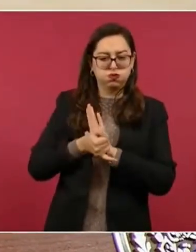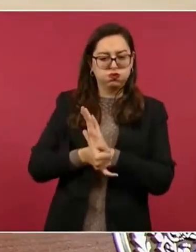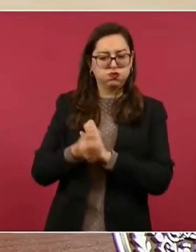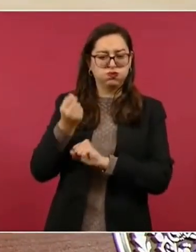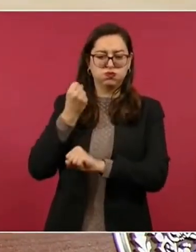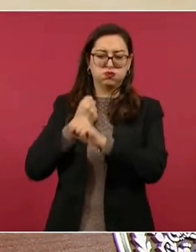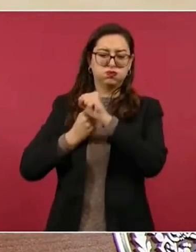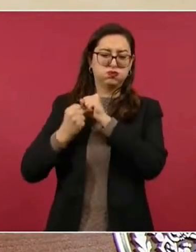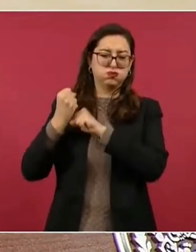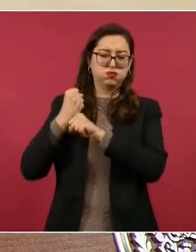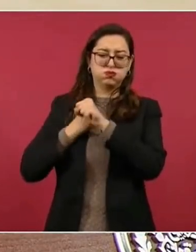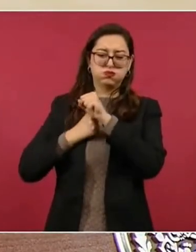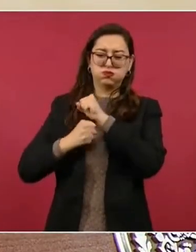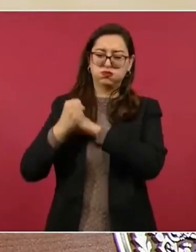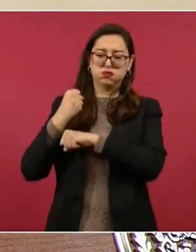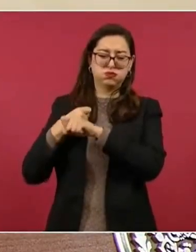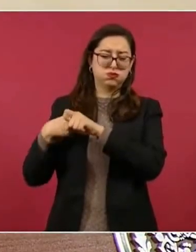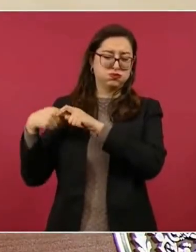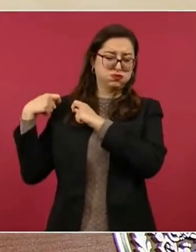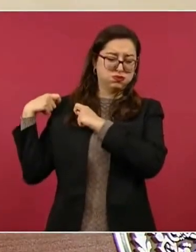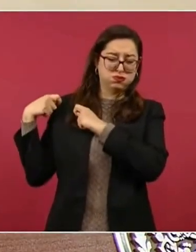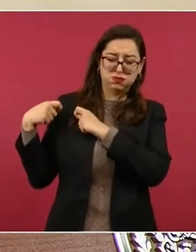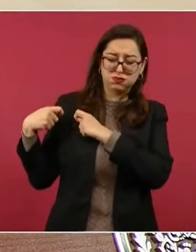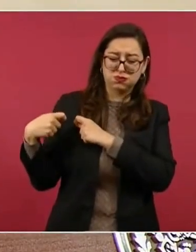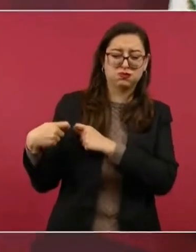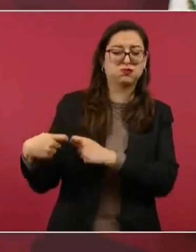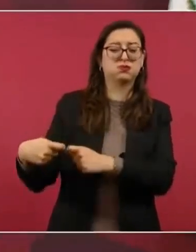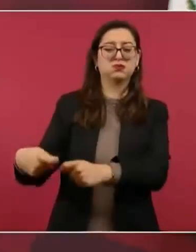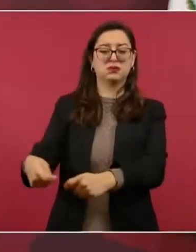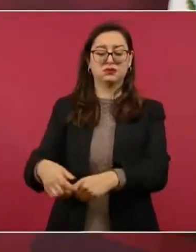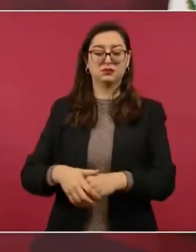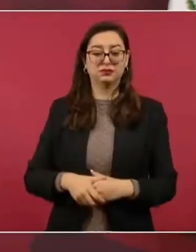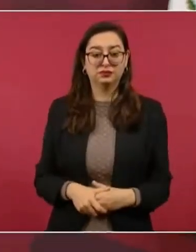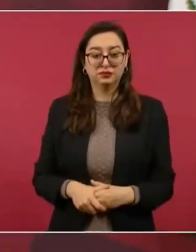milenarias, donde estoy seguro